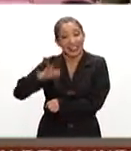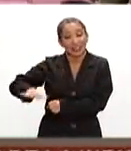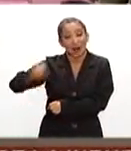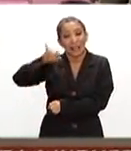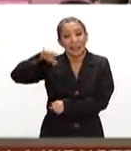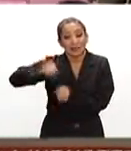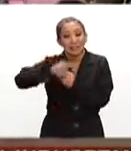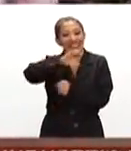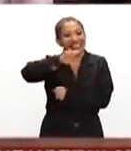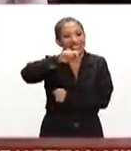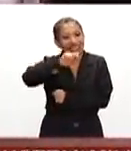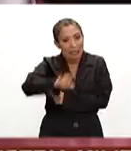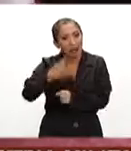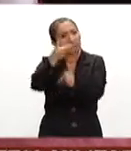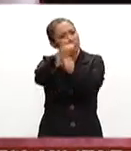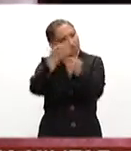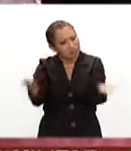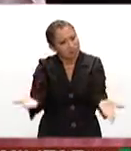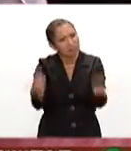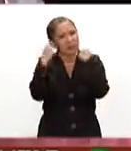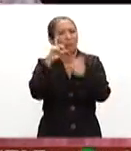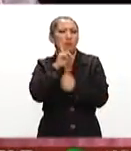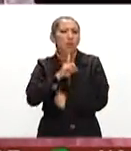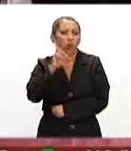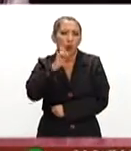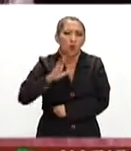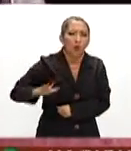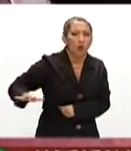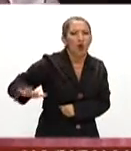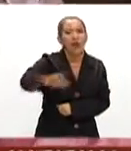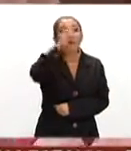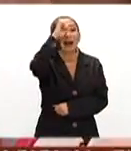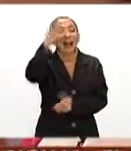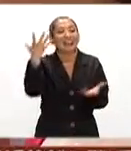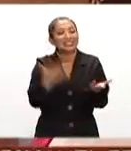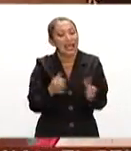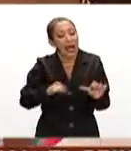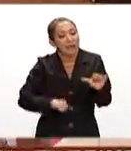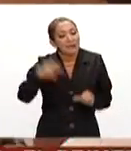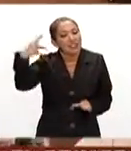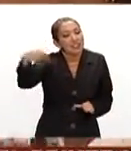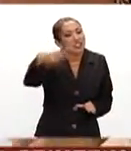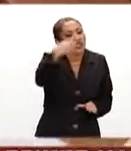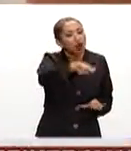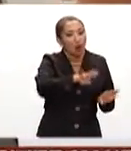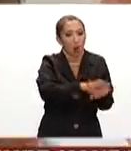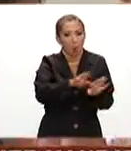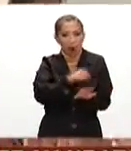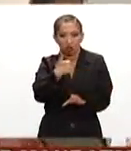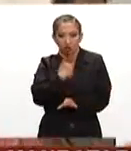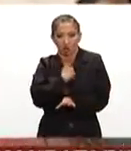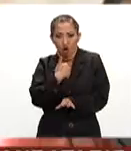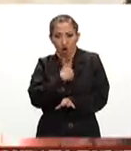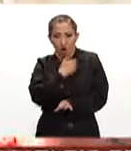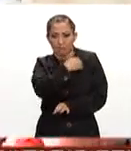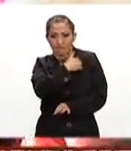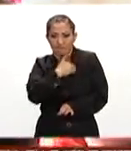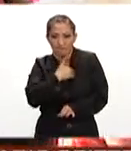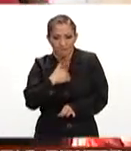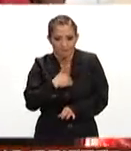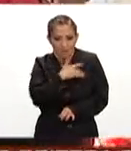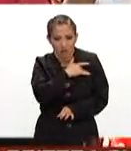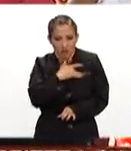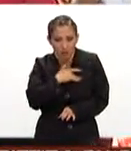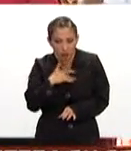del IMSS y del ISSSTE invitando a las mujeres a realizar acciones como la